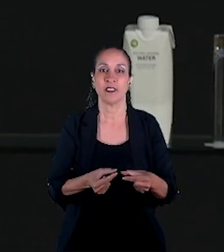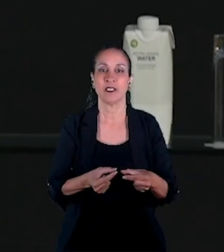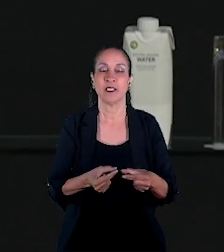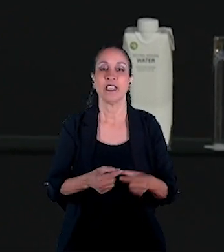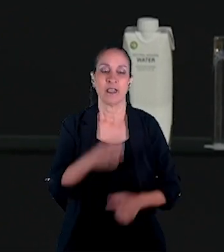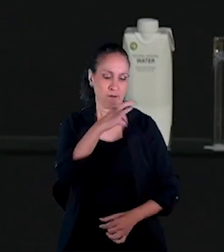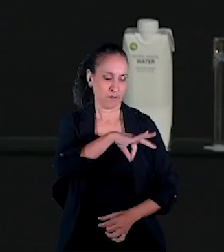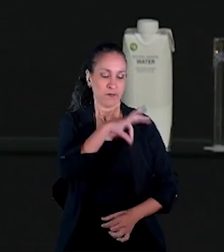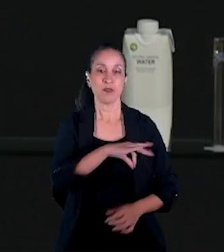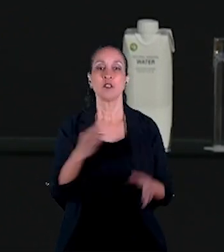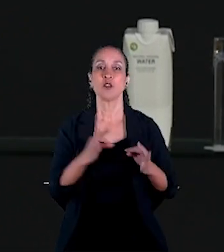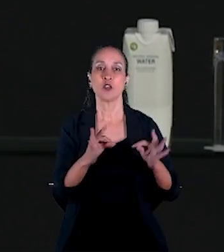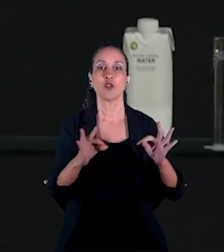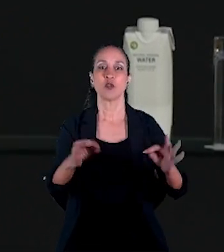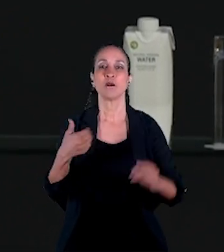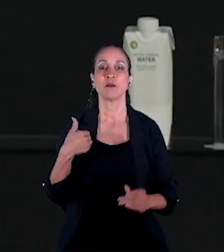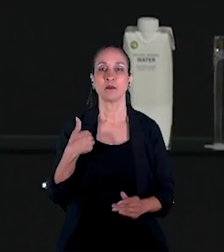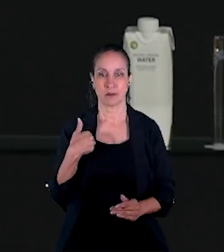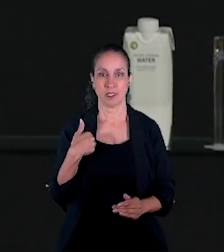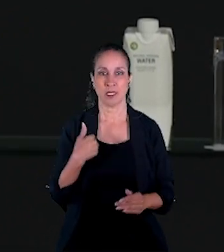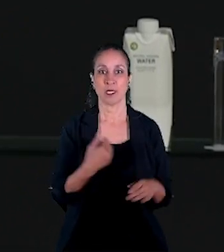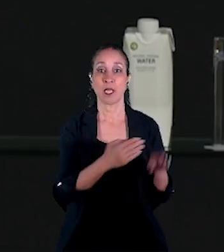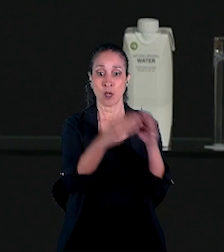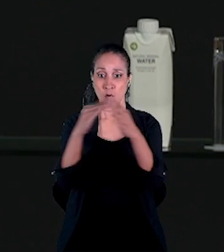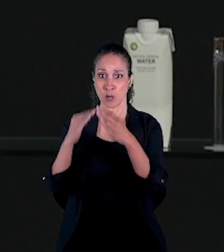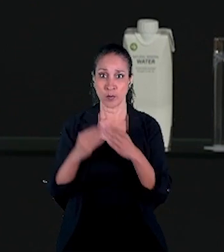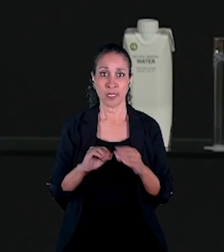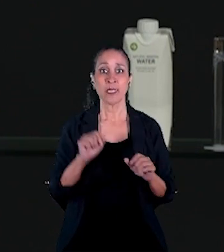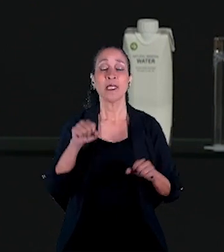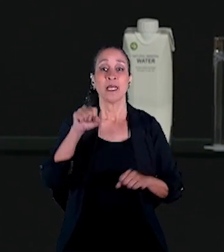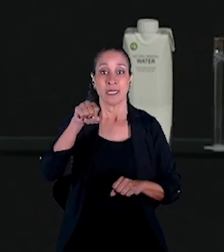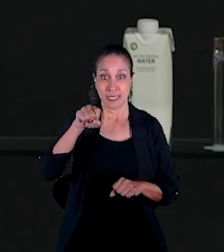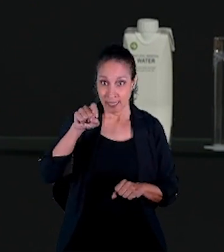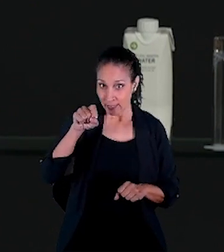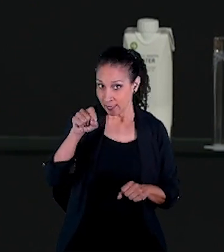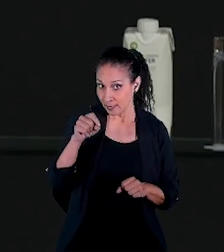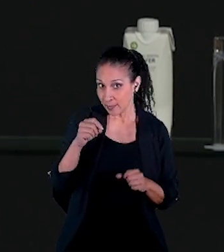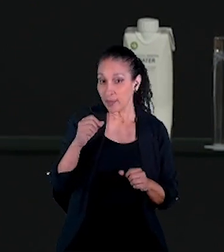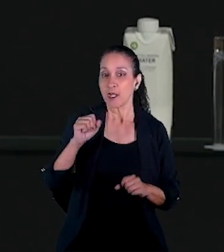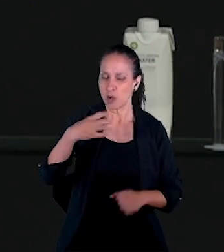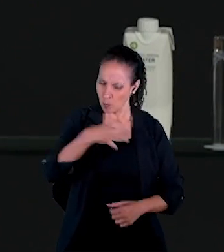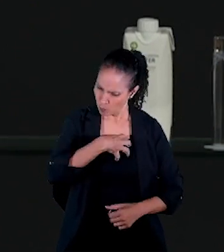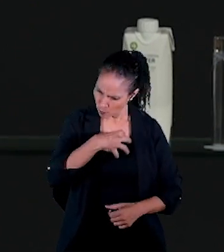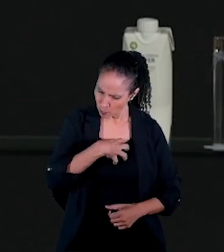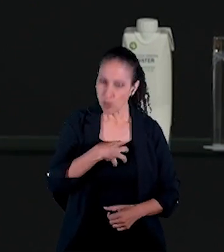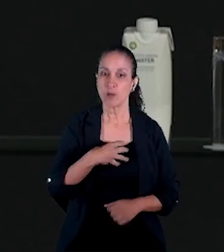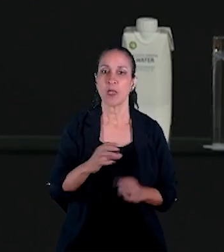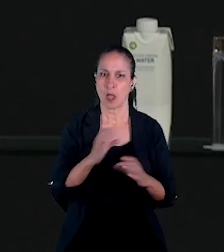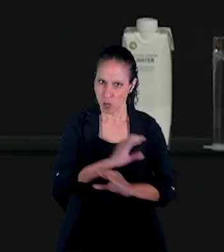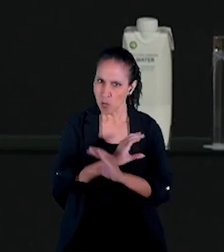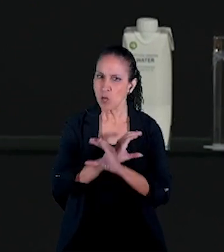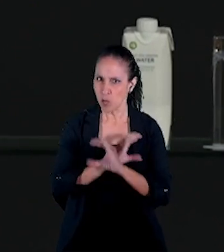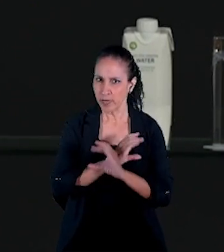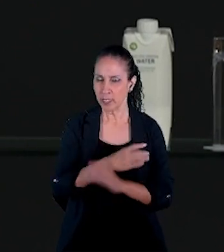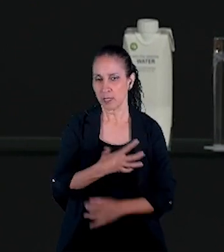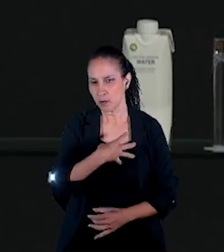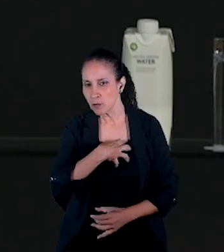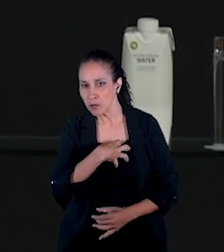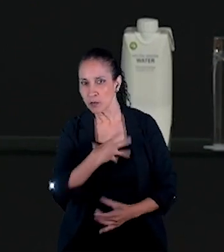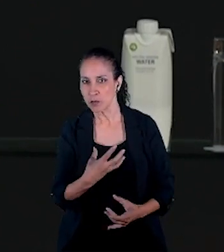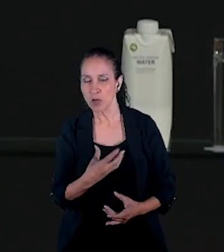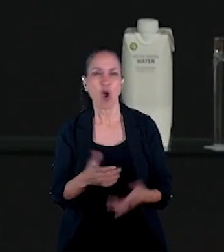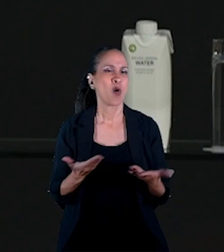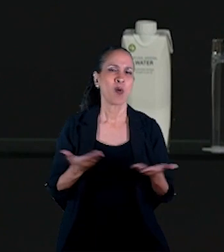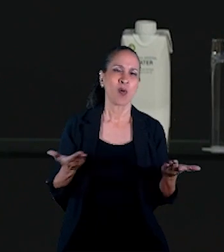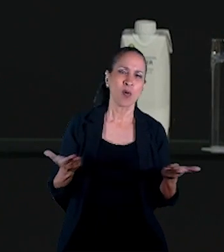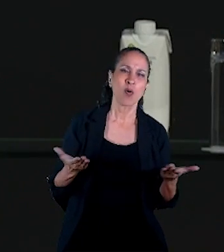mejor lo suyo Que obviamente esa comunidad Cómo se manifiesta el turismo comunitario en Panamá Cómo hace ministra para que todo ese atractivo